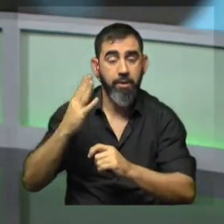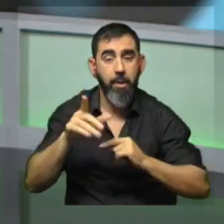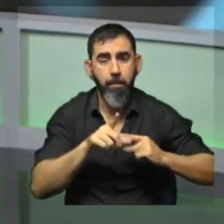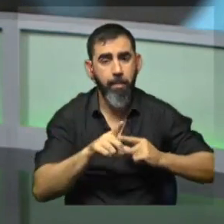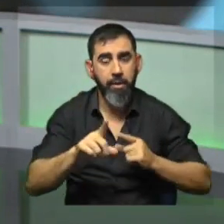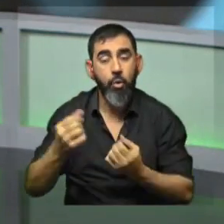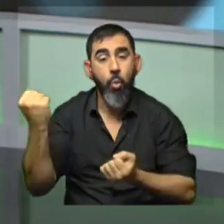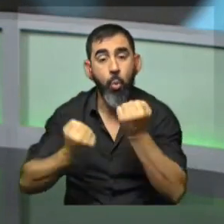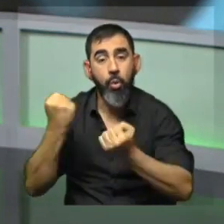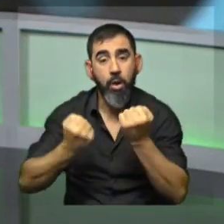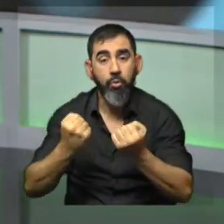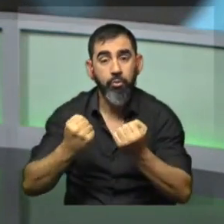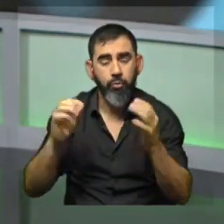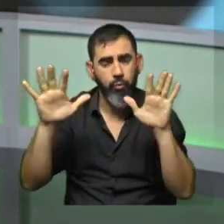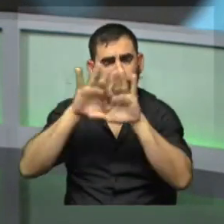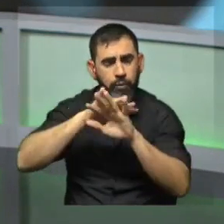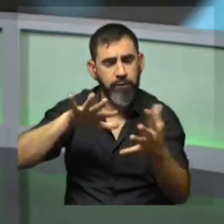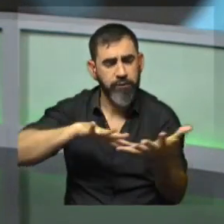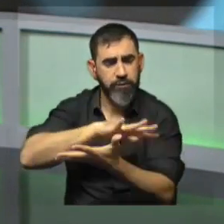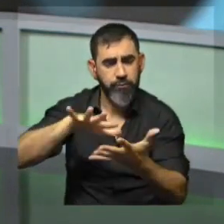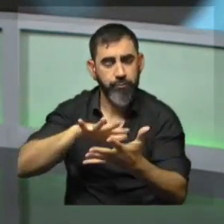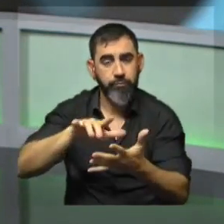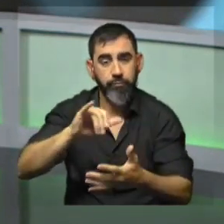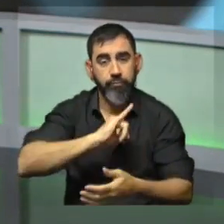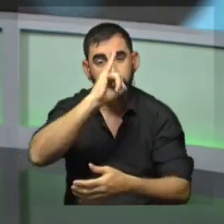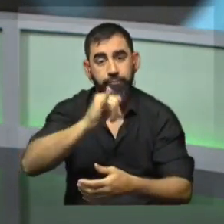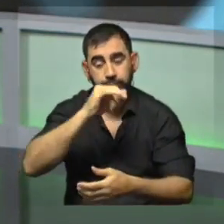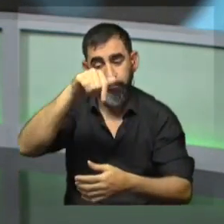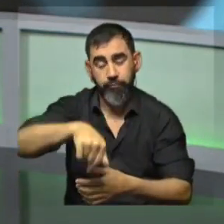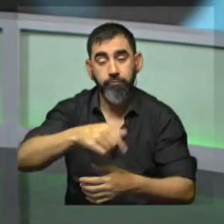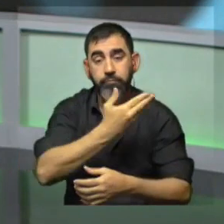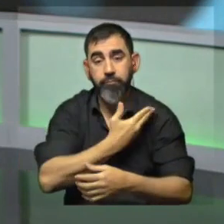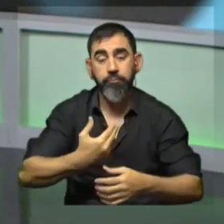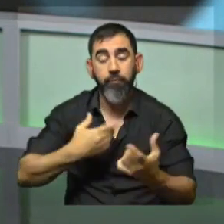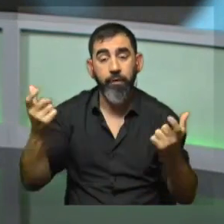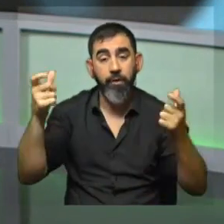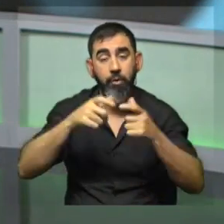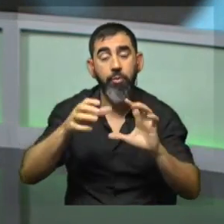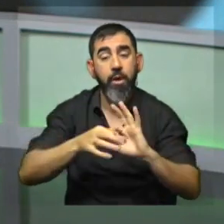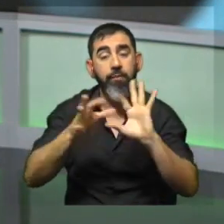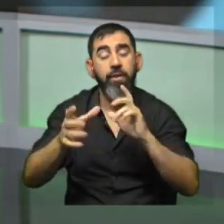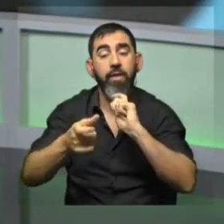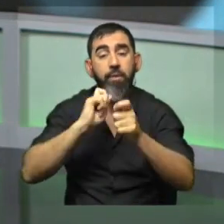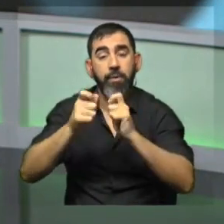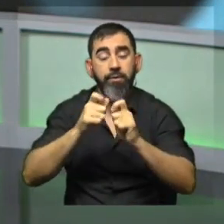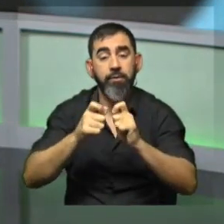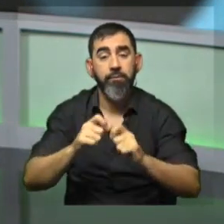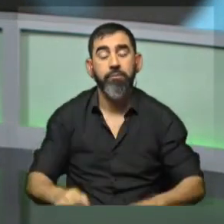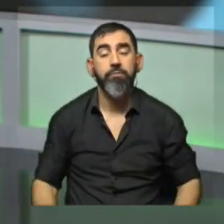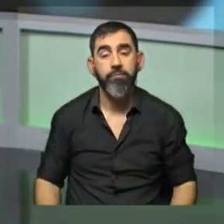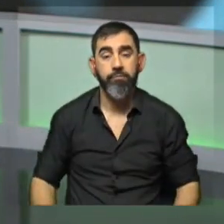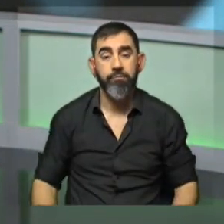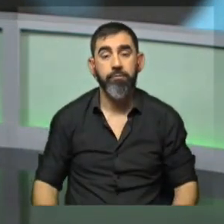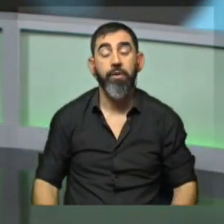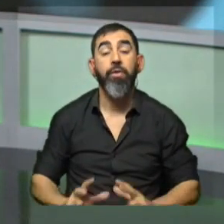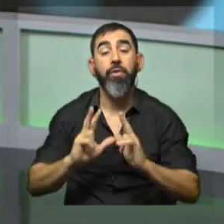por un auto en una confusa situación. Así lo informó hoy a MBD Noticias el presidente de la Comisión de Libertad de Prensa de la CIP, Carlos Jornet, quien